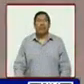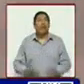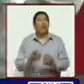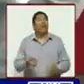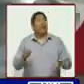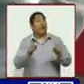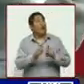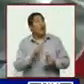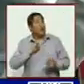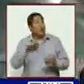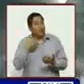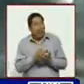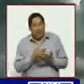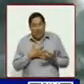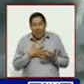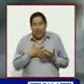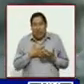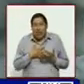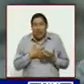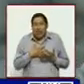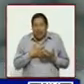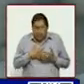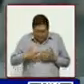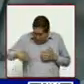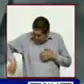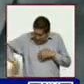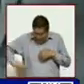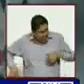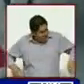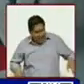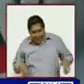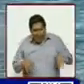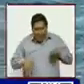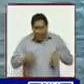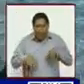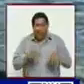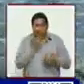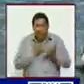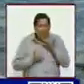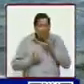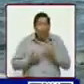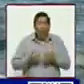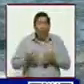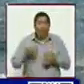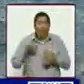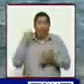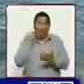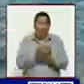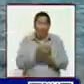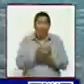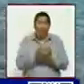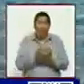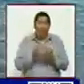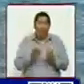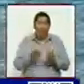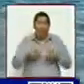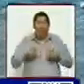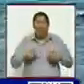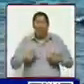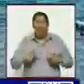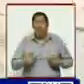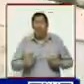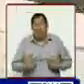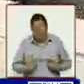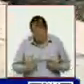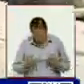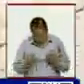Cuando justamente llegué sentí las algas y me asusté un poco porque sentí las plantas al llegar. Llegué así cansada,